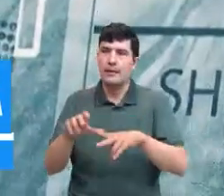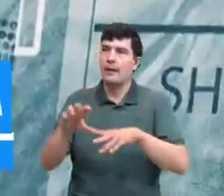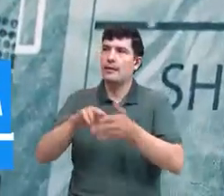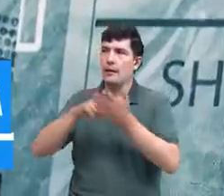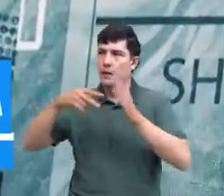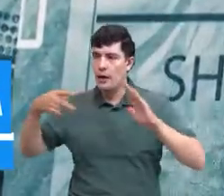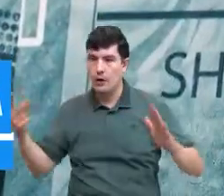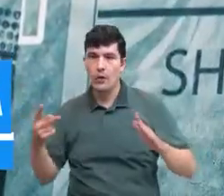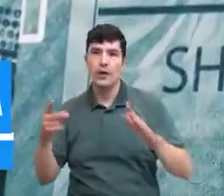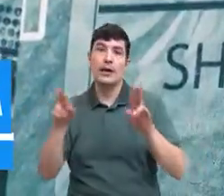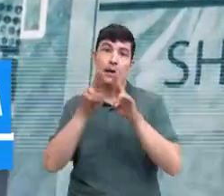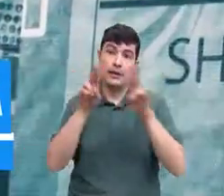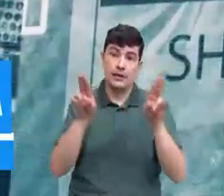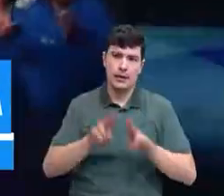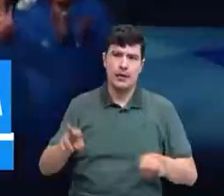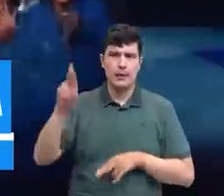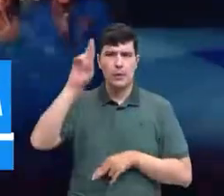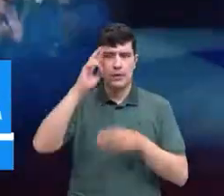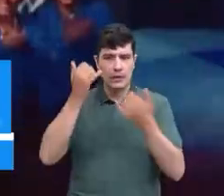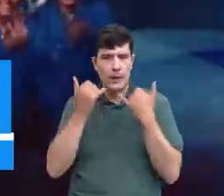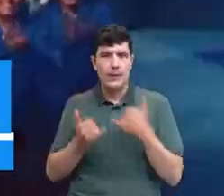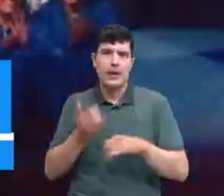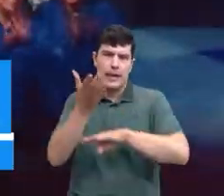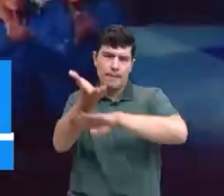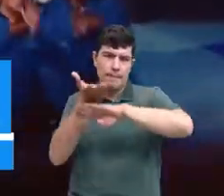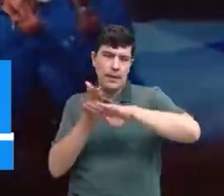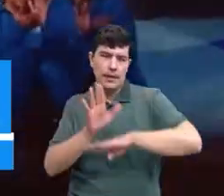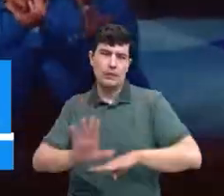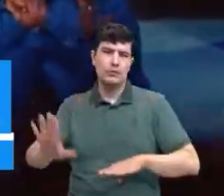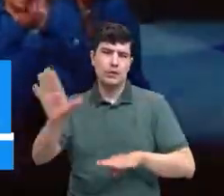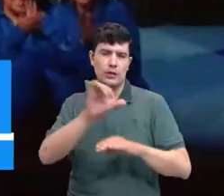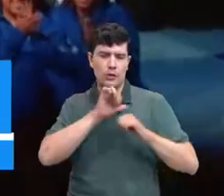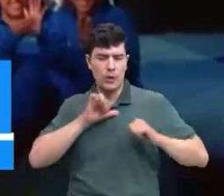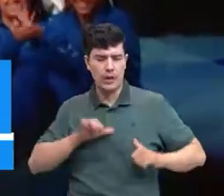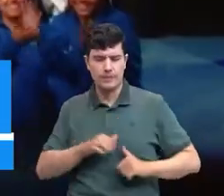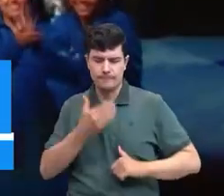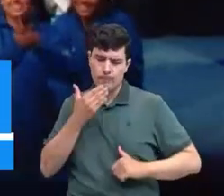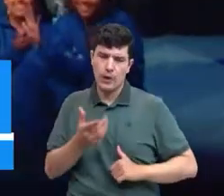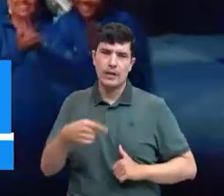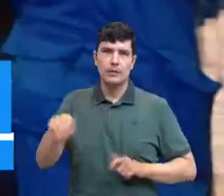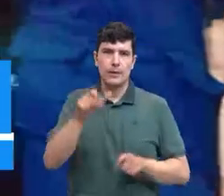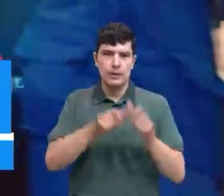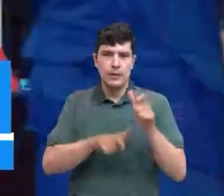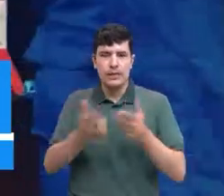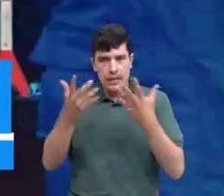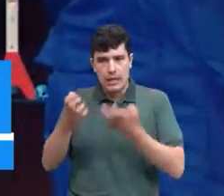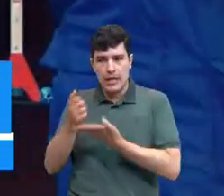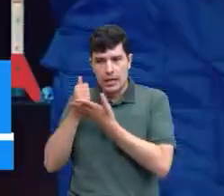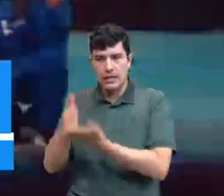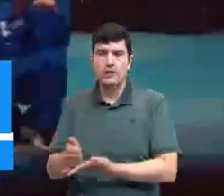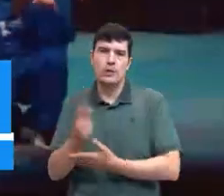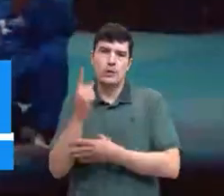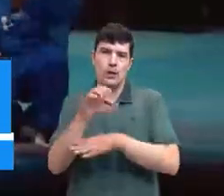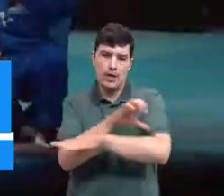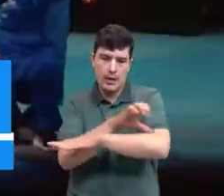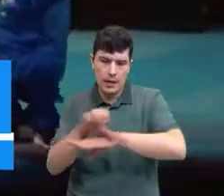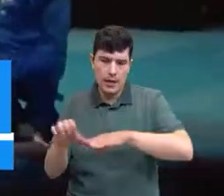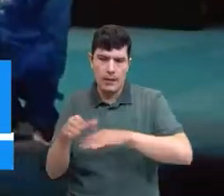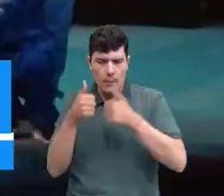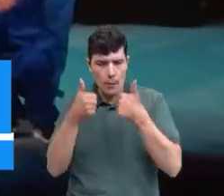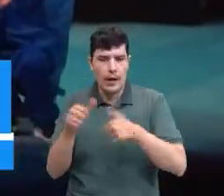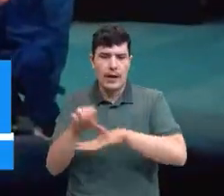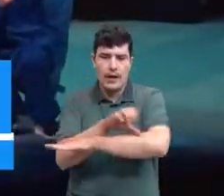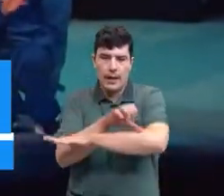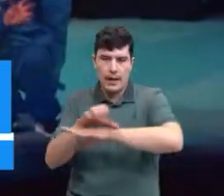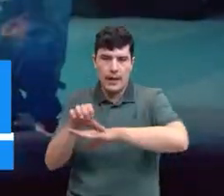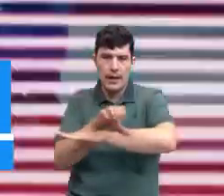conectividad para lograrlo. Es por eso que apela al buen corazón de los norte-santanderianos. Ya sea un computador, un buen